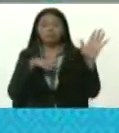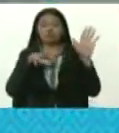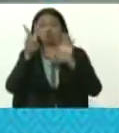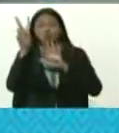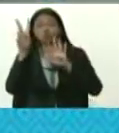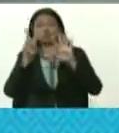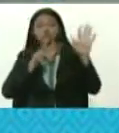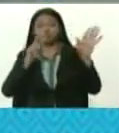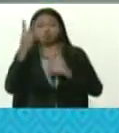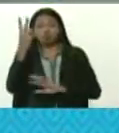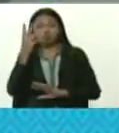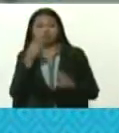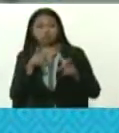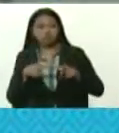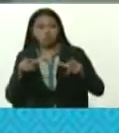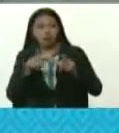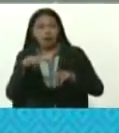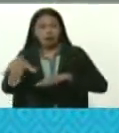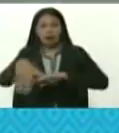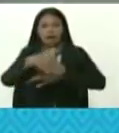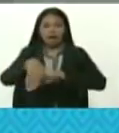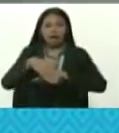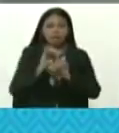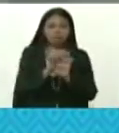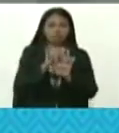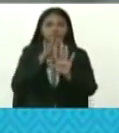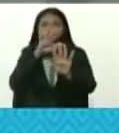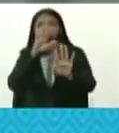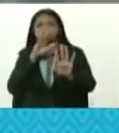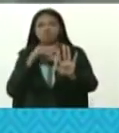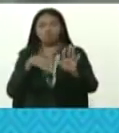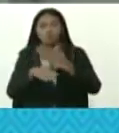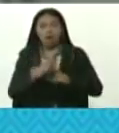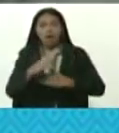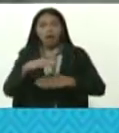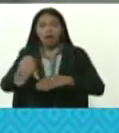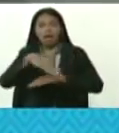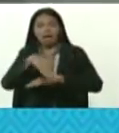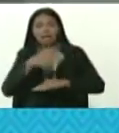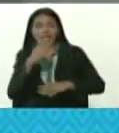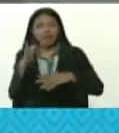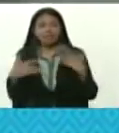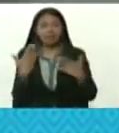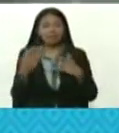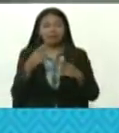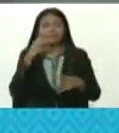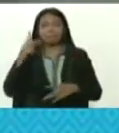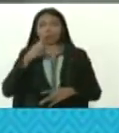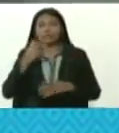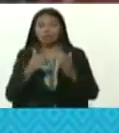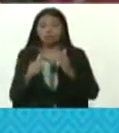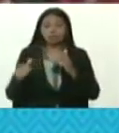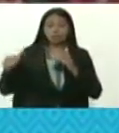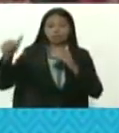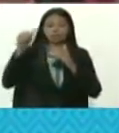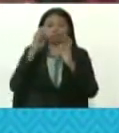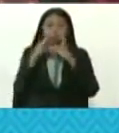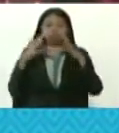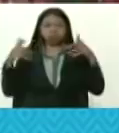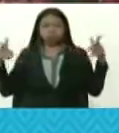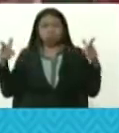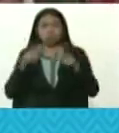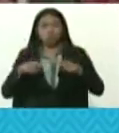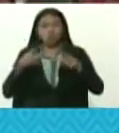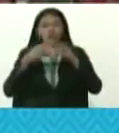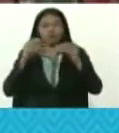se desbordó en las calles, se fue a las calles. Fue el acto político más grande de la historia de